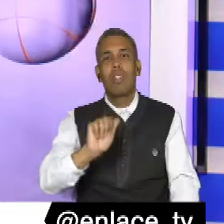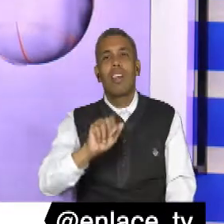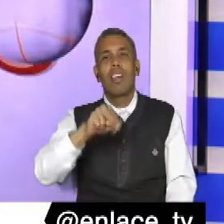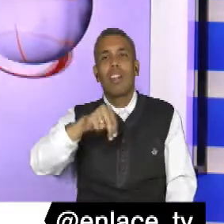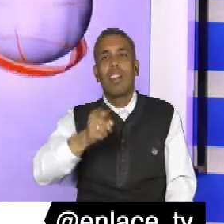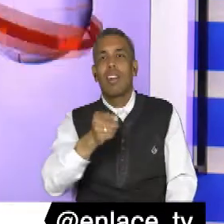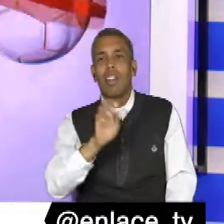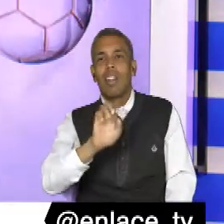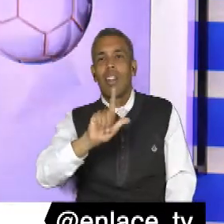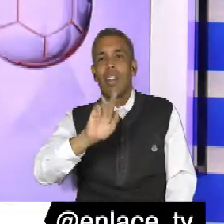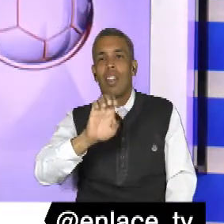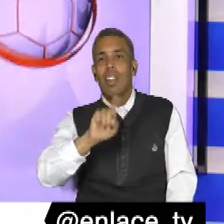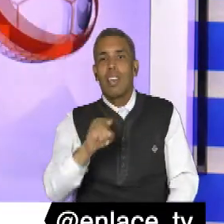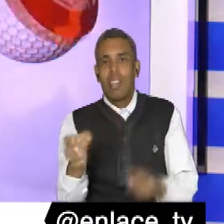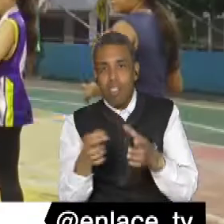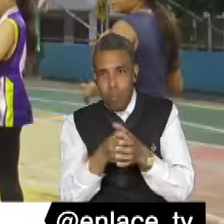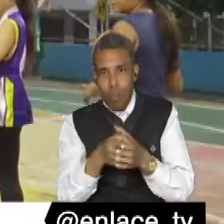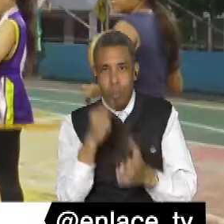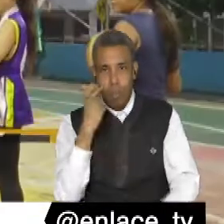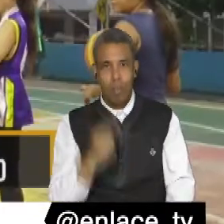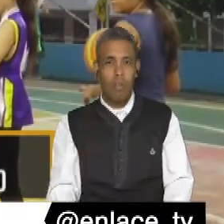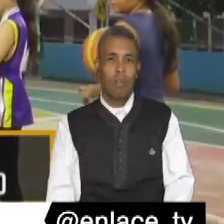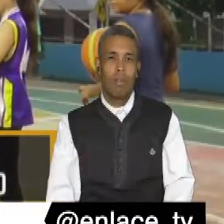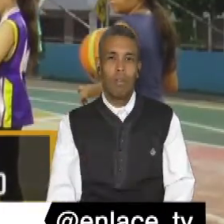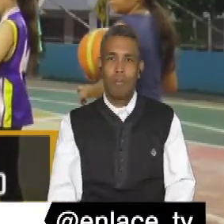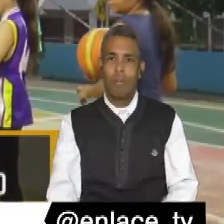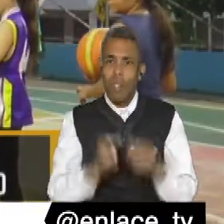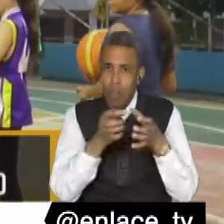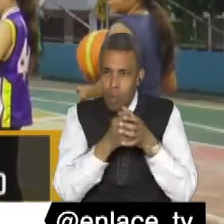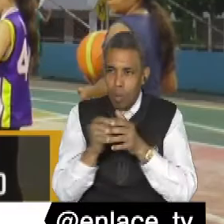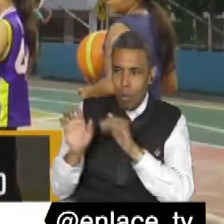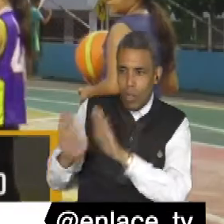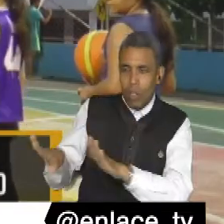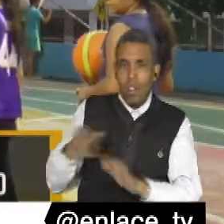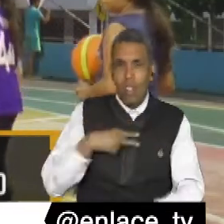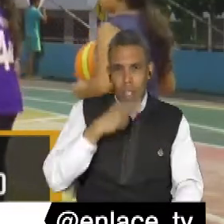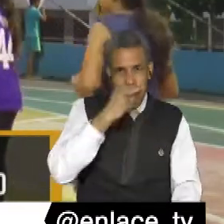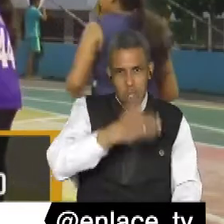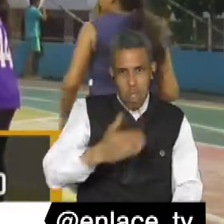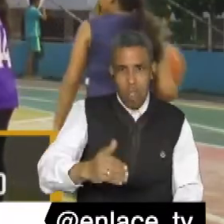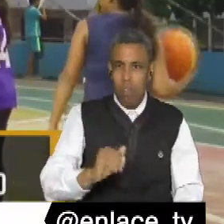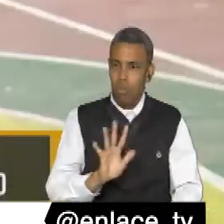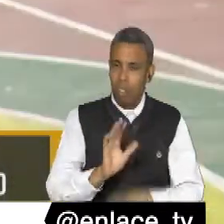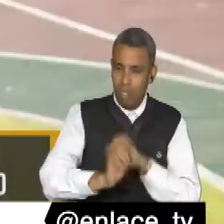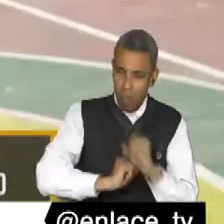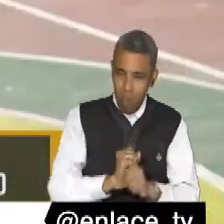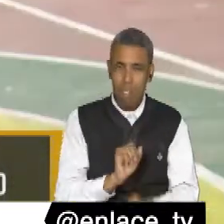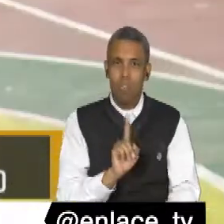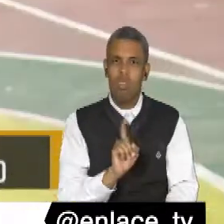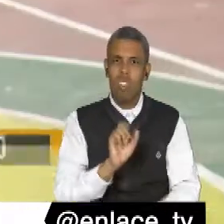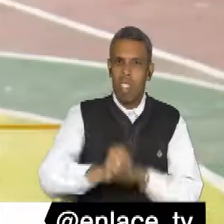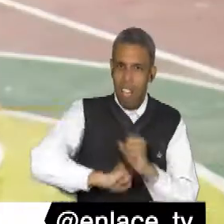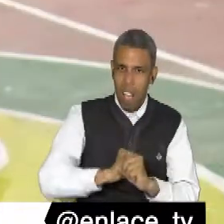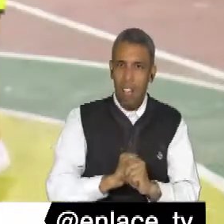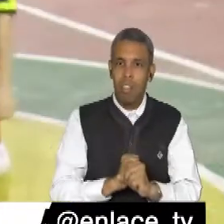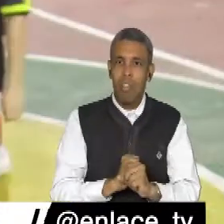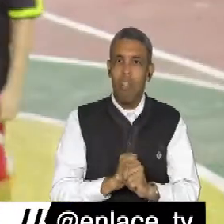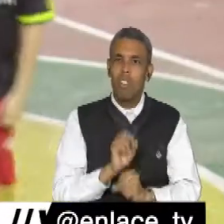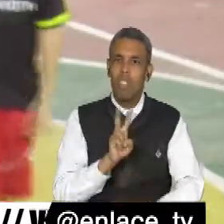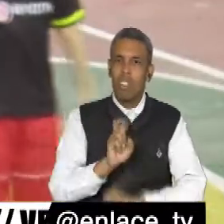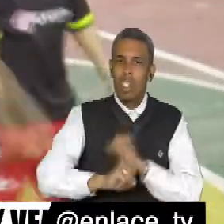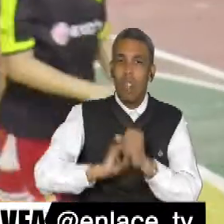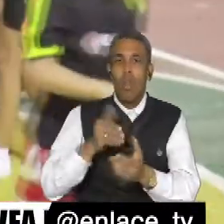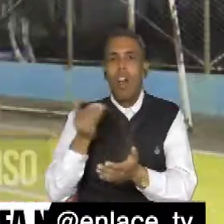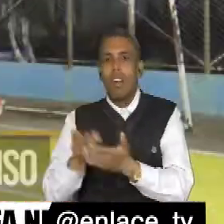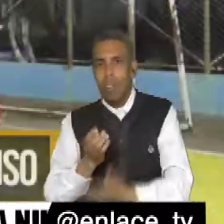eventos deportivos. Ellas son Los Ángeles, niños de 5 a 15 años que hacen parte de la Escuela de Baloncesto de la Comuna 5 y que demuestran